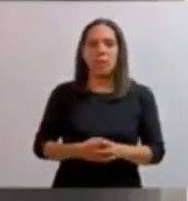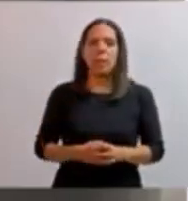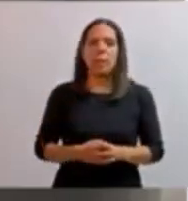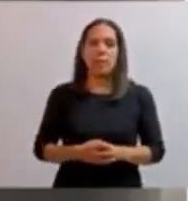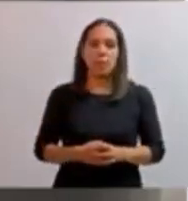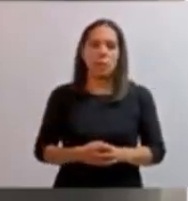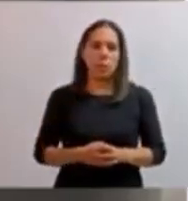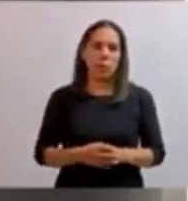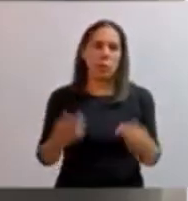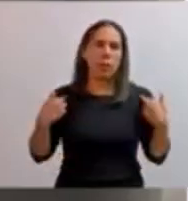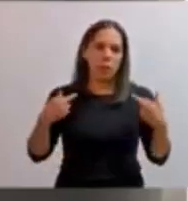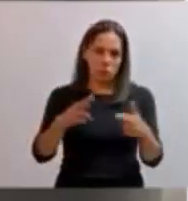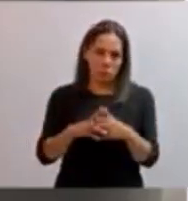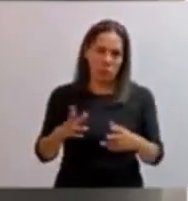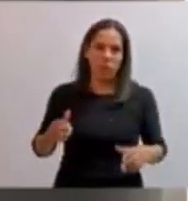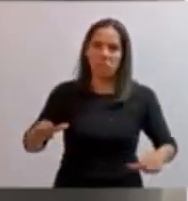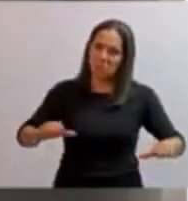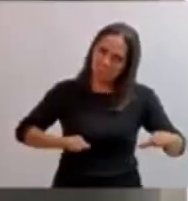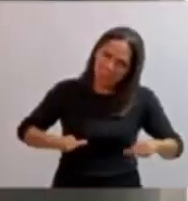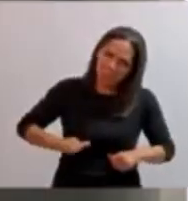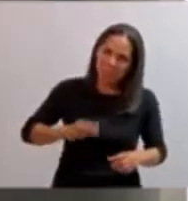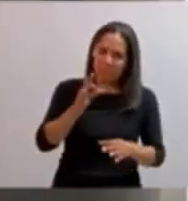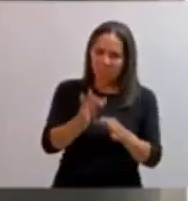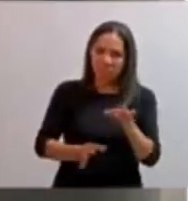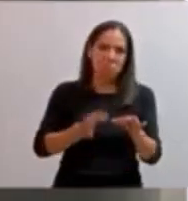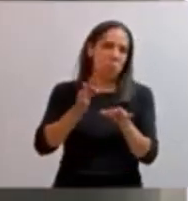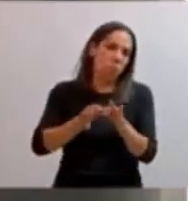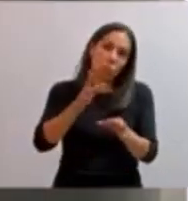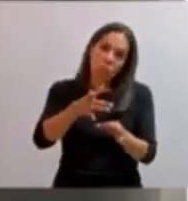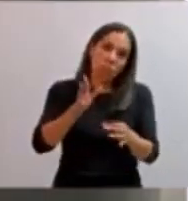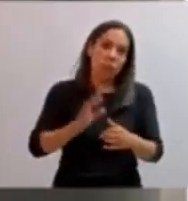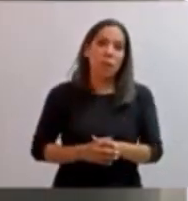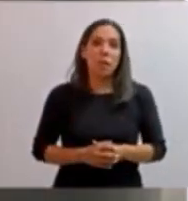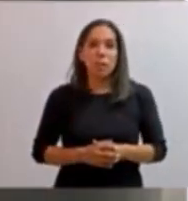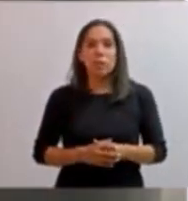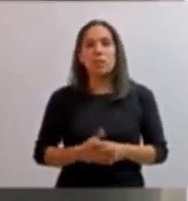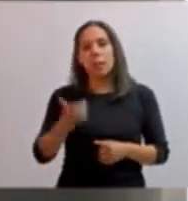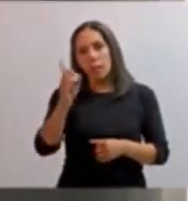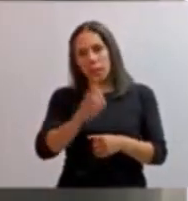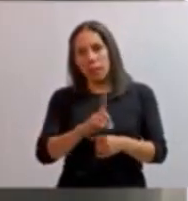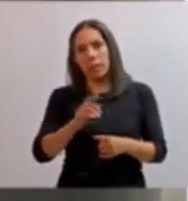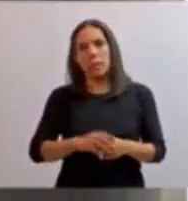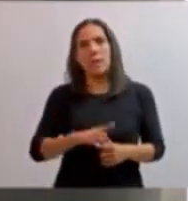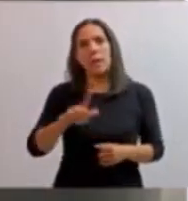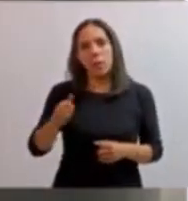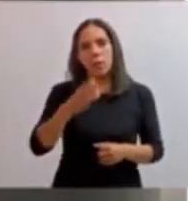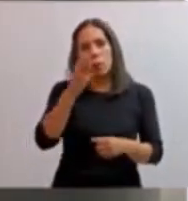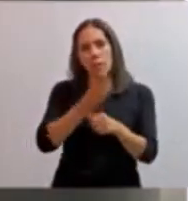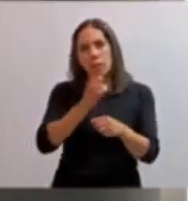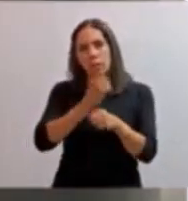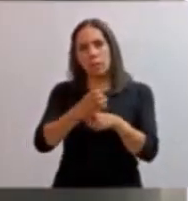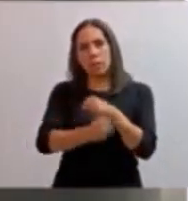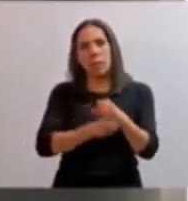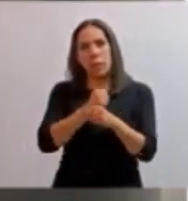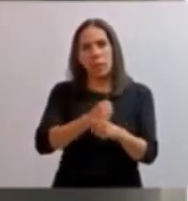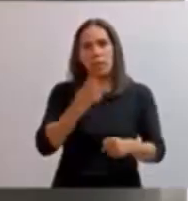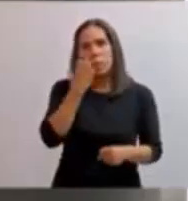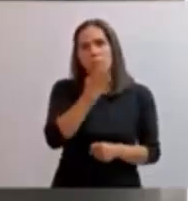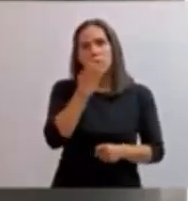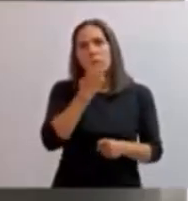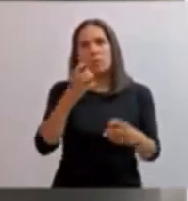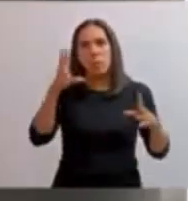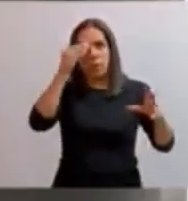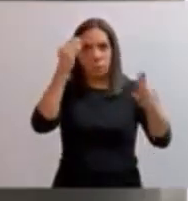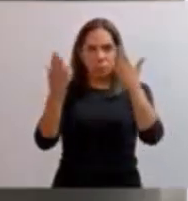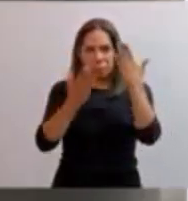grupo en algunas actividades específicas durante la jornada laboral, y ya en el tercer año pues ya